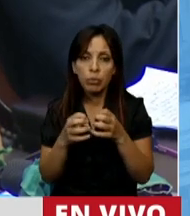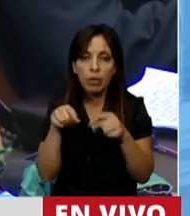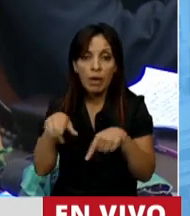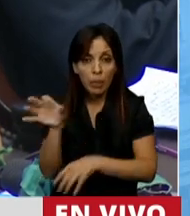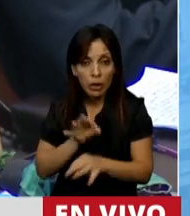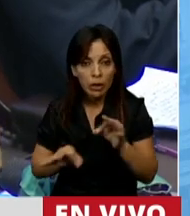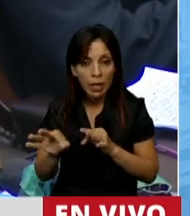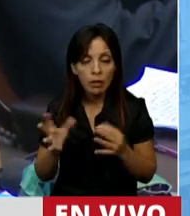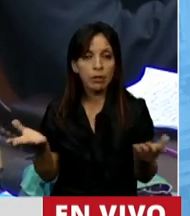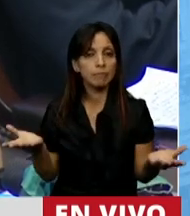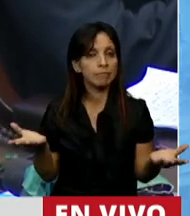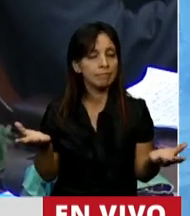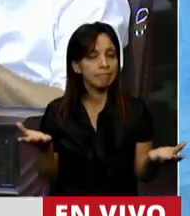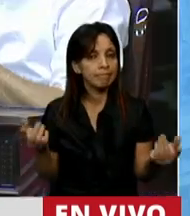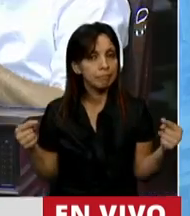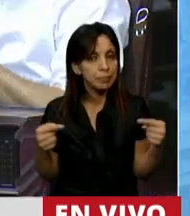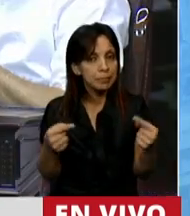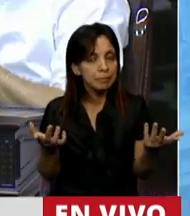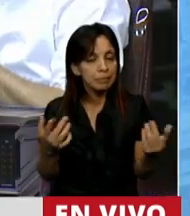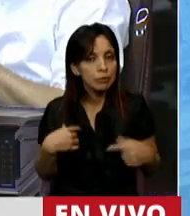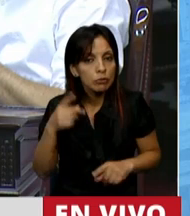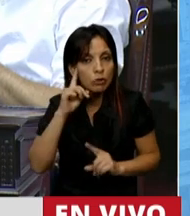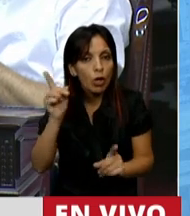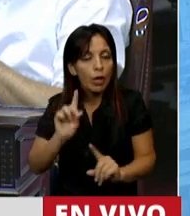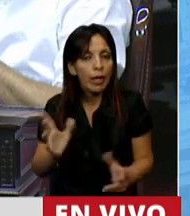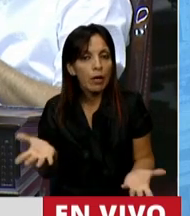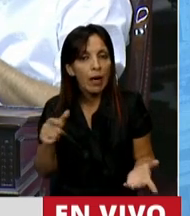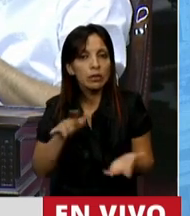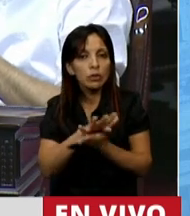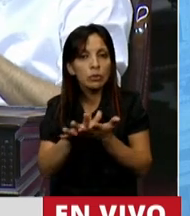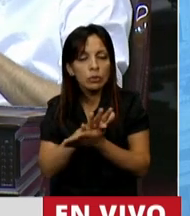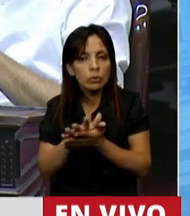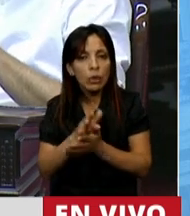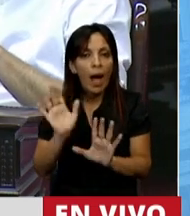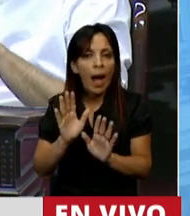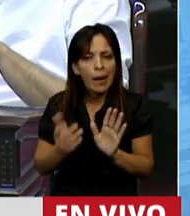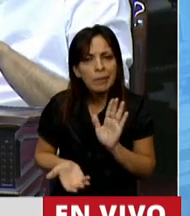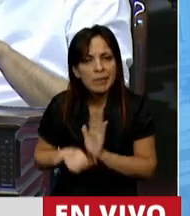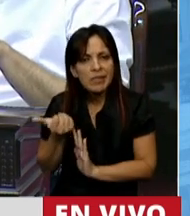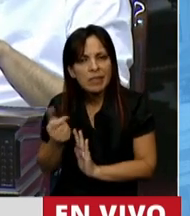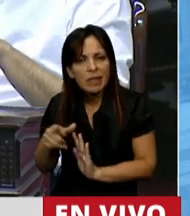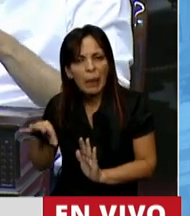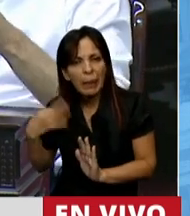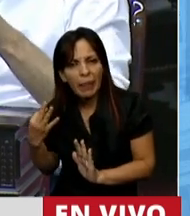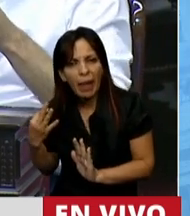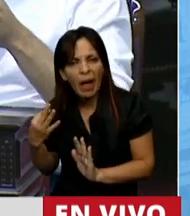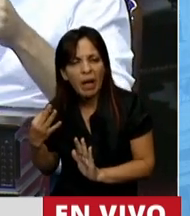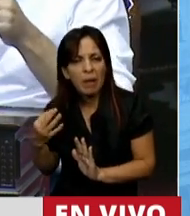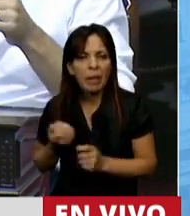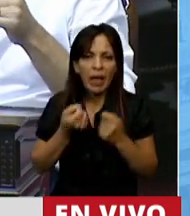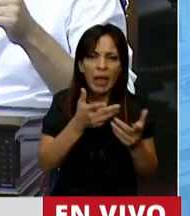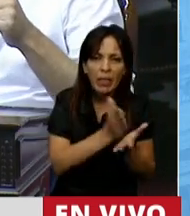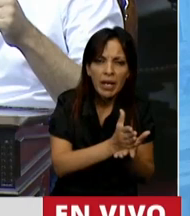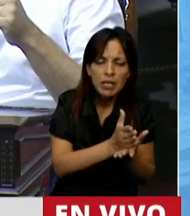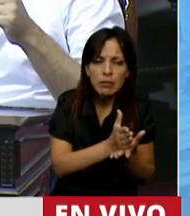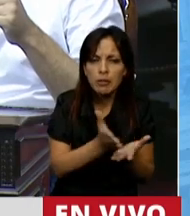creo que la salida sea suprimir una vida para otorgar un derecho. Pero